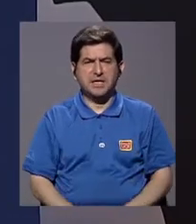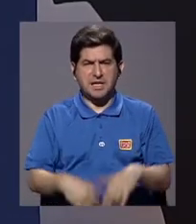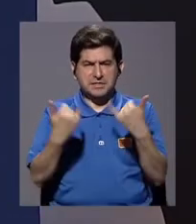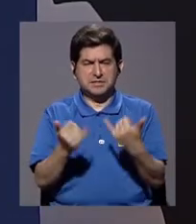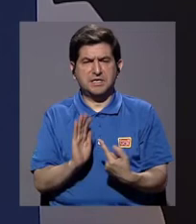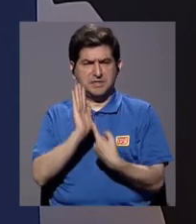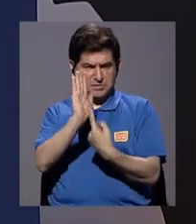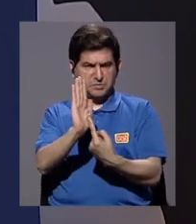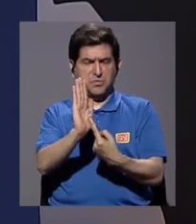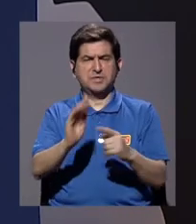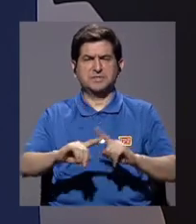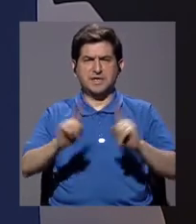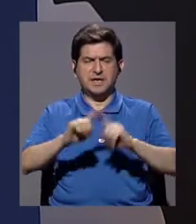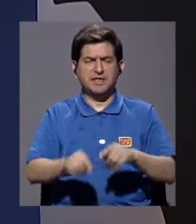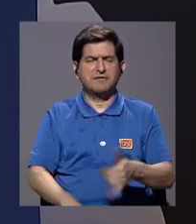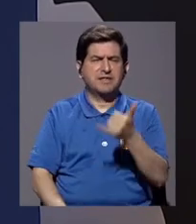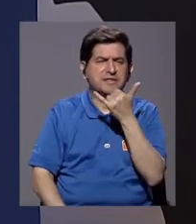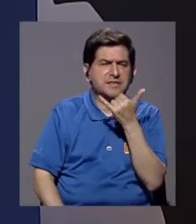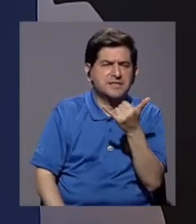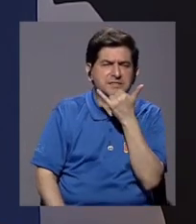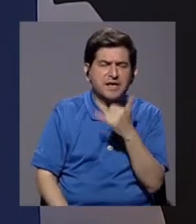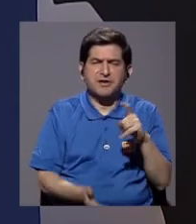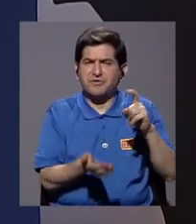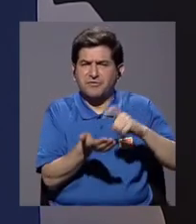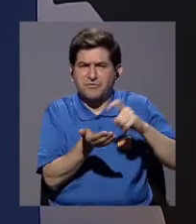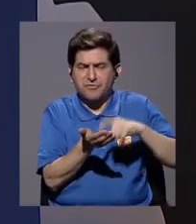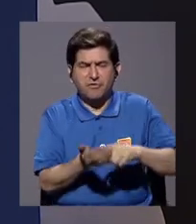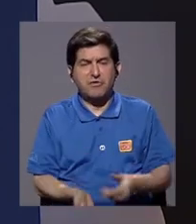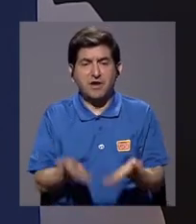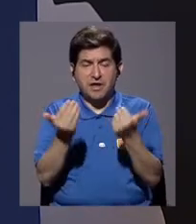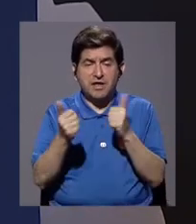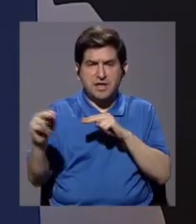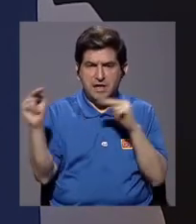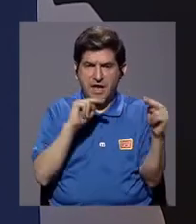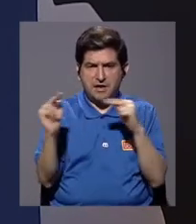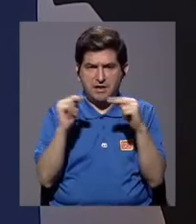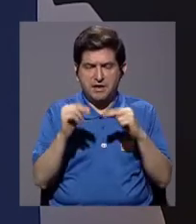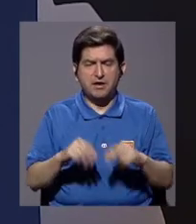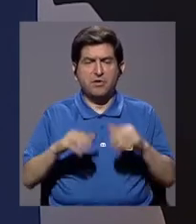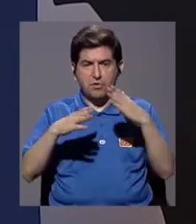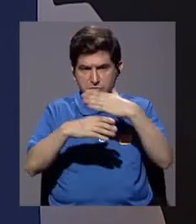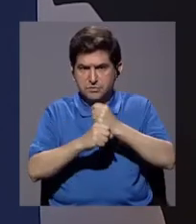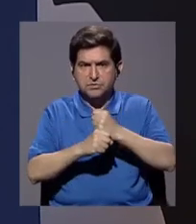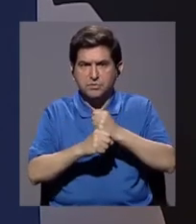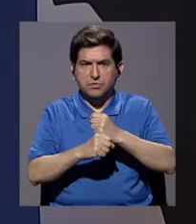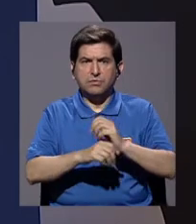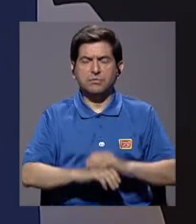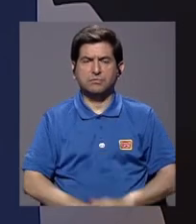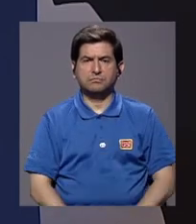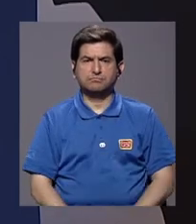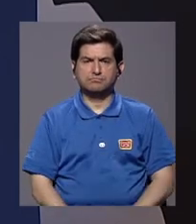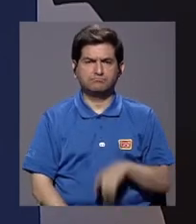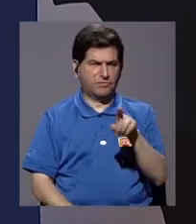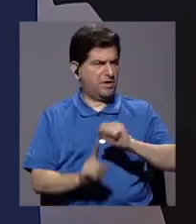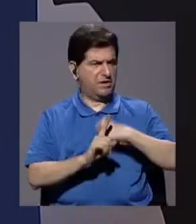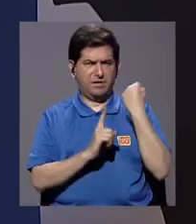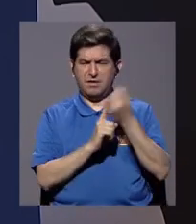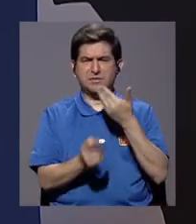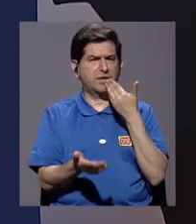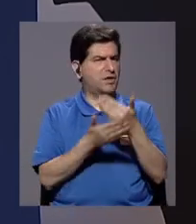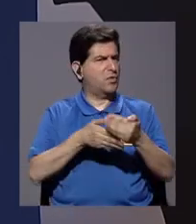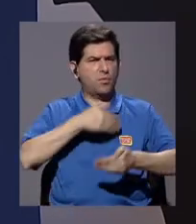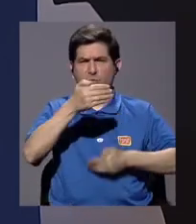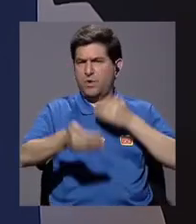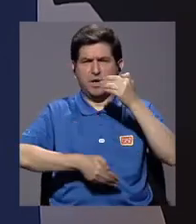y tiene una serie de efectos deficitarios y desea hacer negocio a partir de eso, no es un